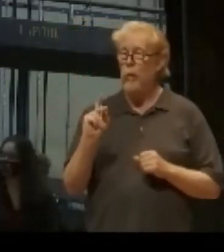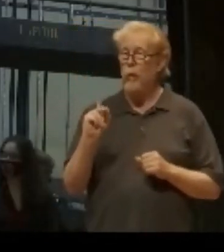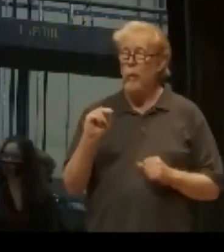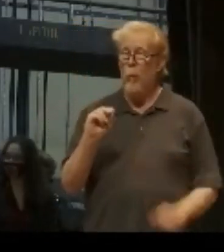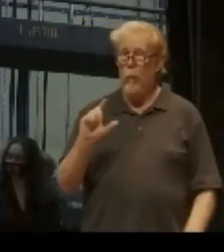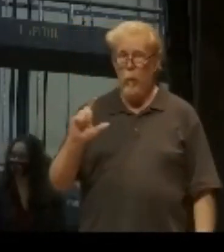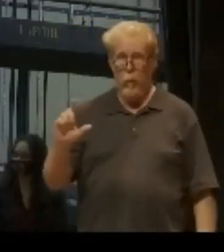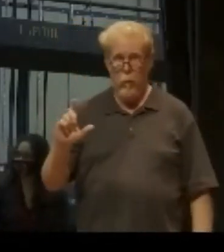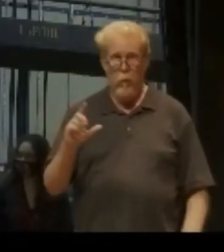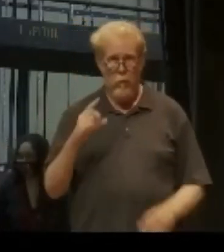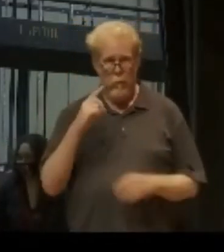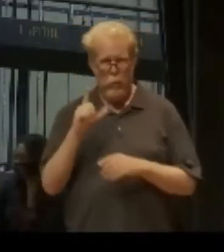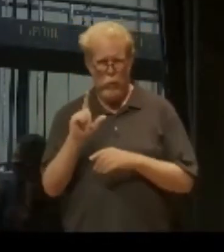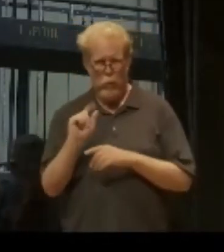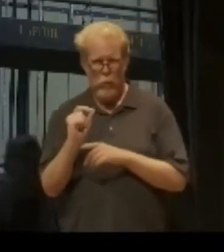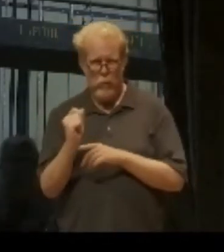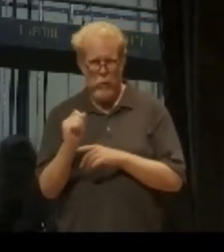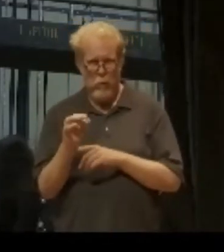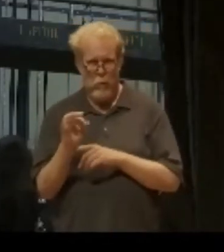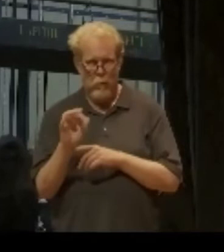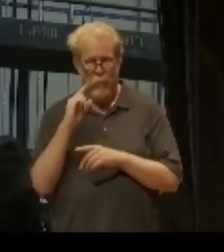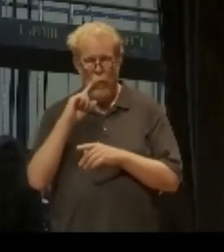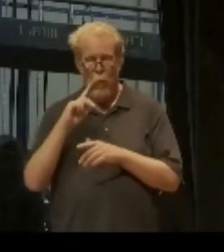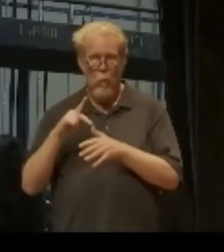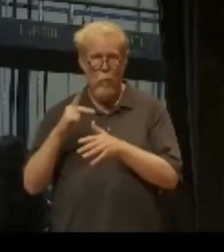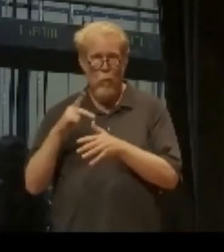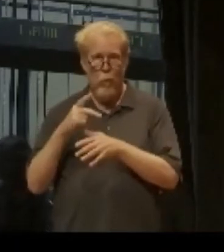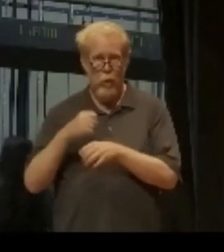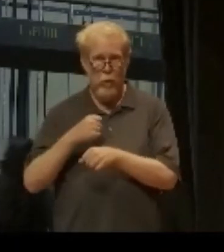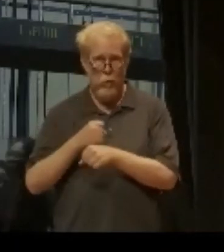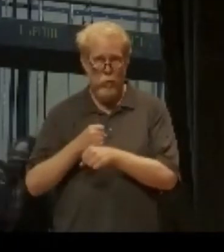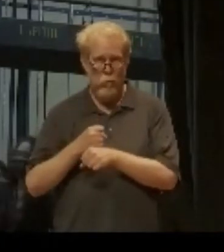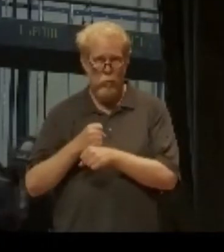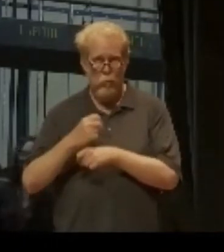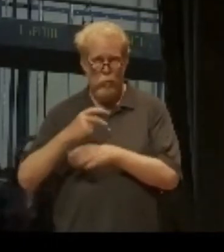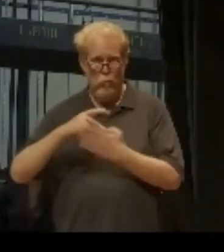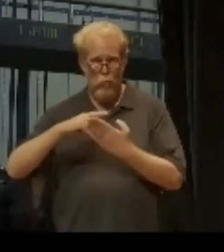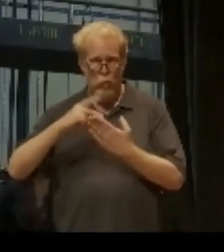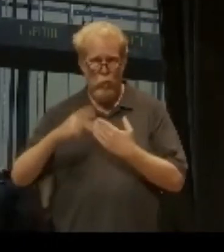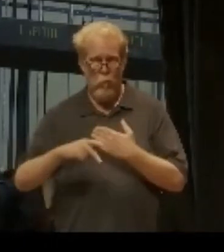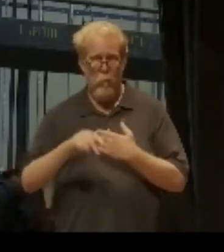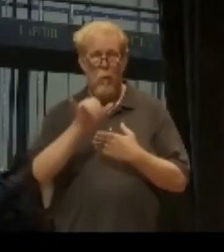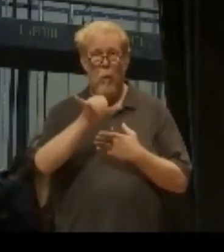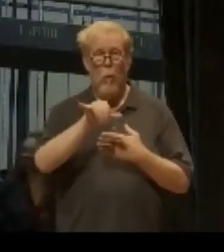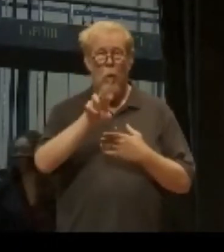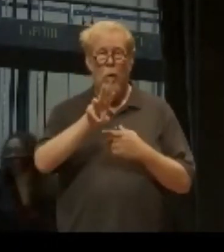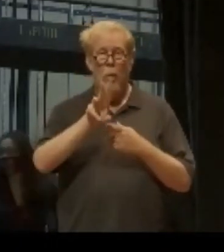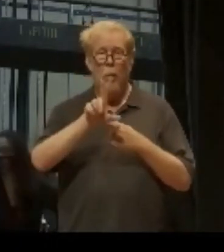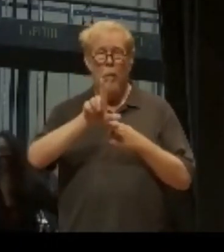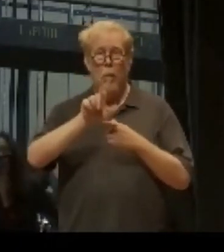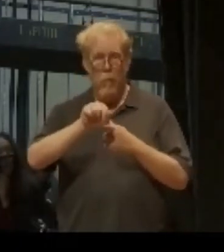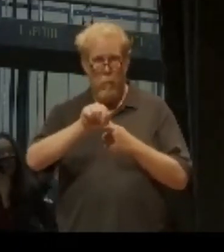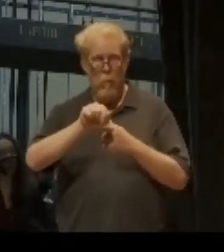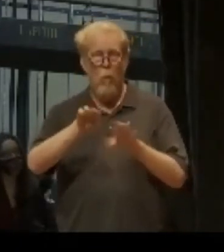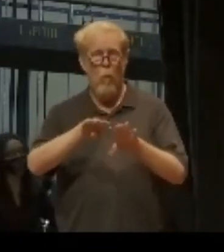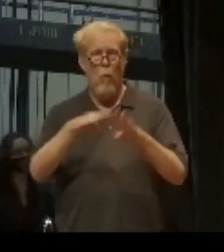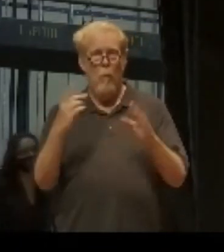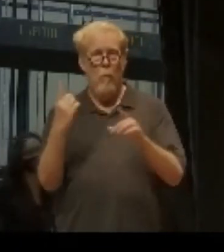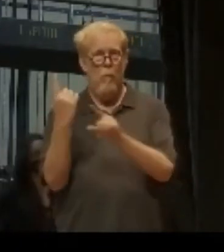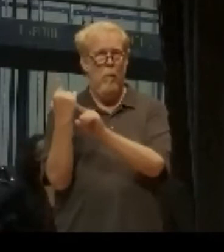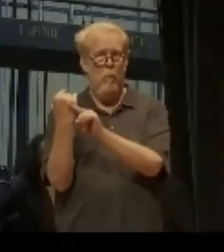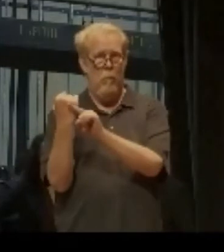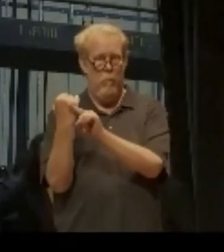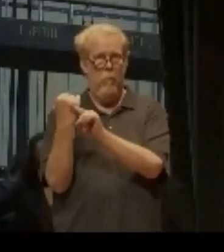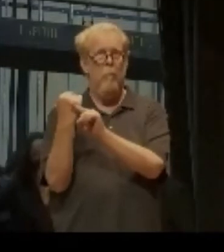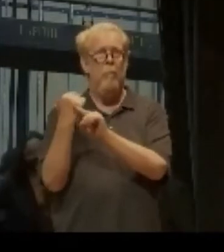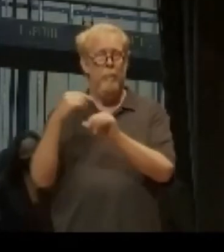2019, Bristol Middle School, y 2019 para el programa de años primarios. WLIA abrió